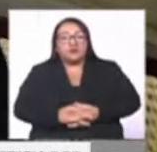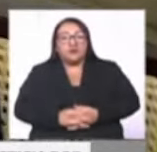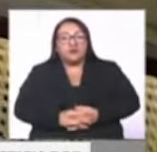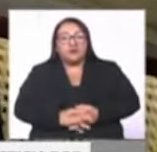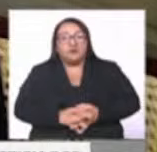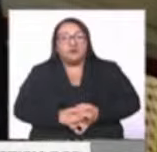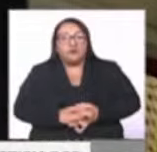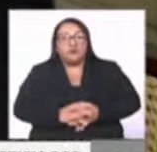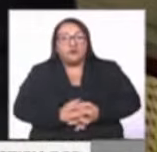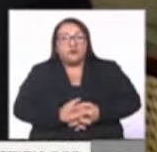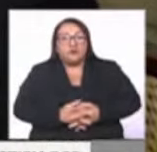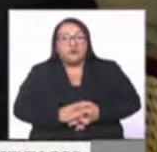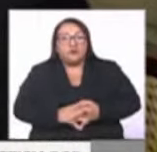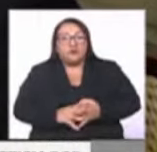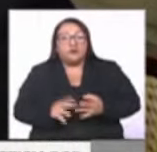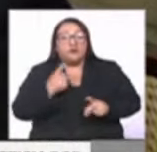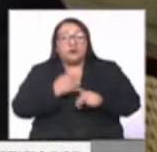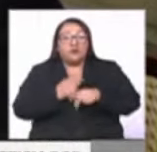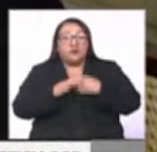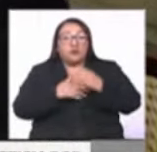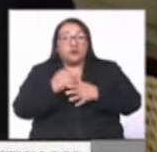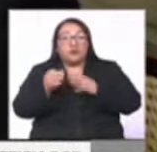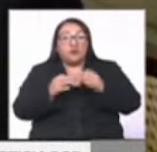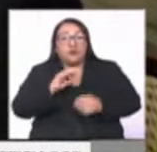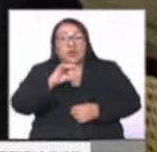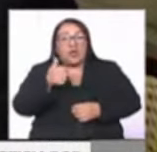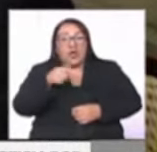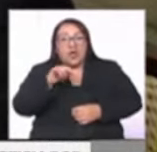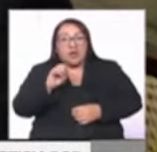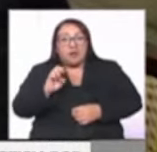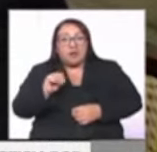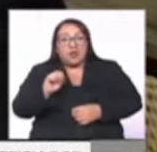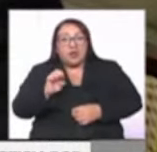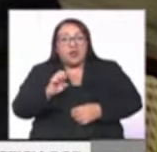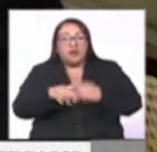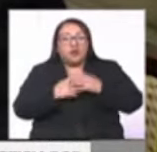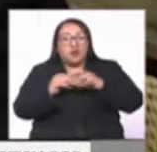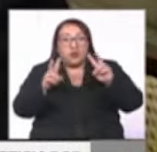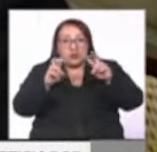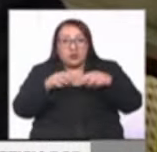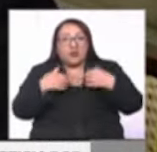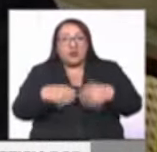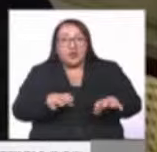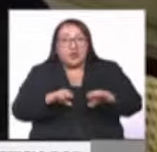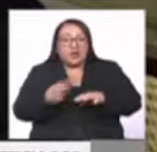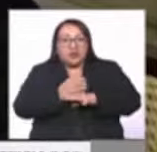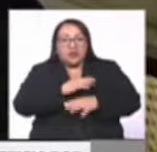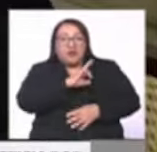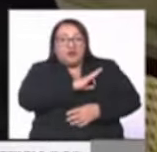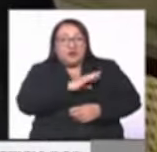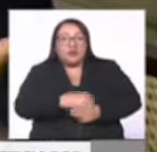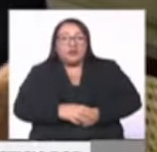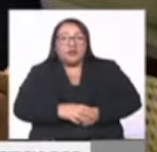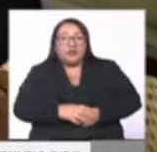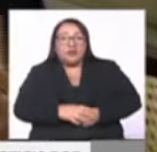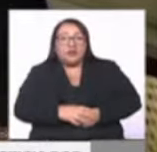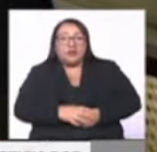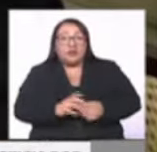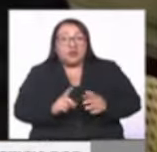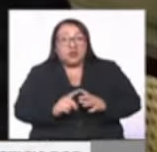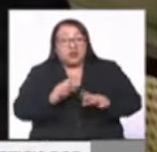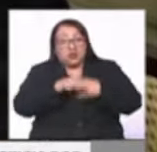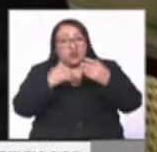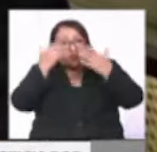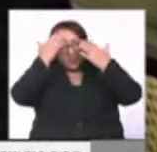en razón a unas declaraciones del señor Jaime Villanueva en el marco de una investigación que lleva a cabo la fiscalía y que es de dominio